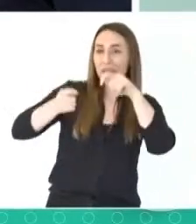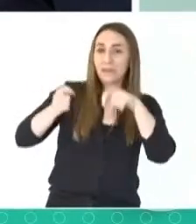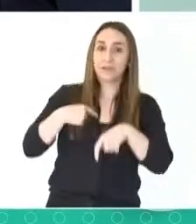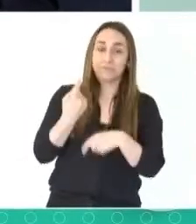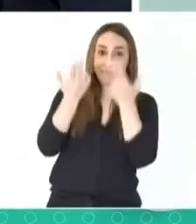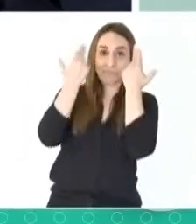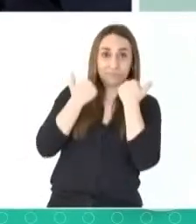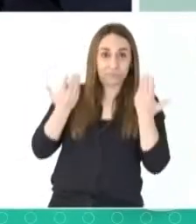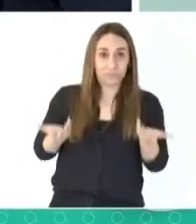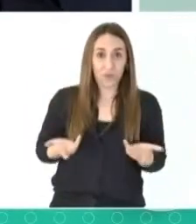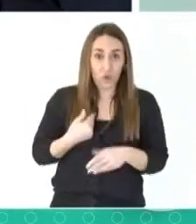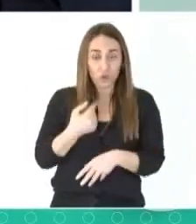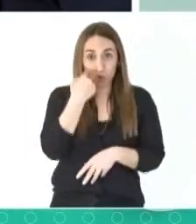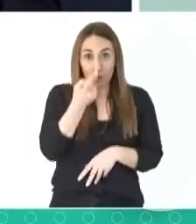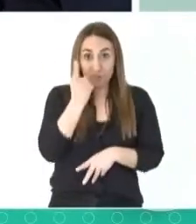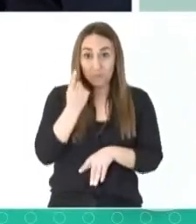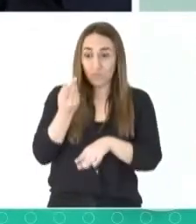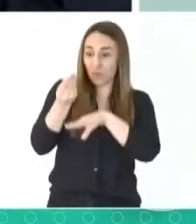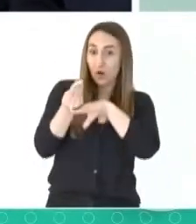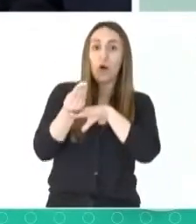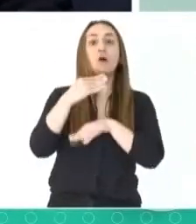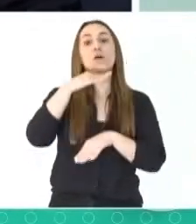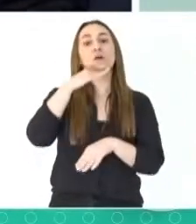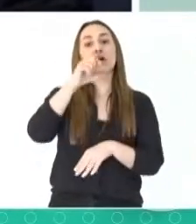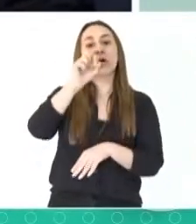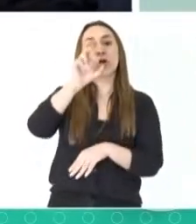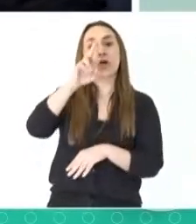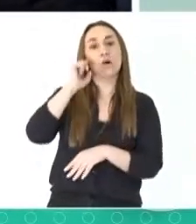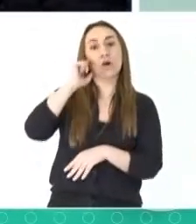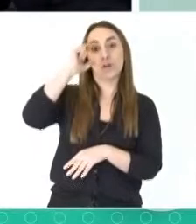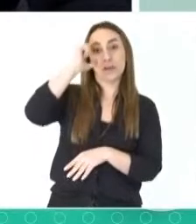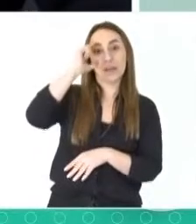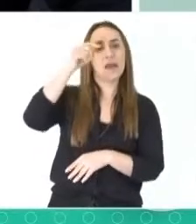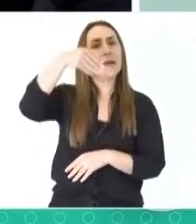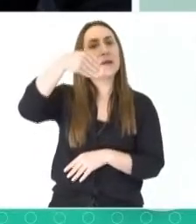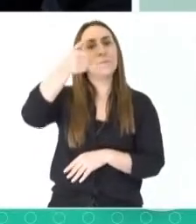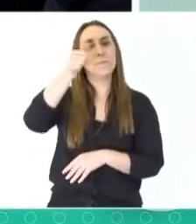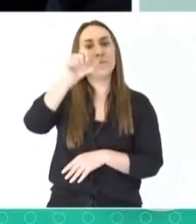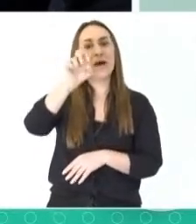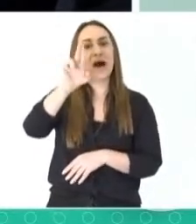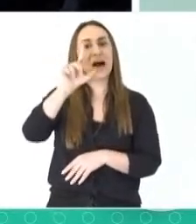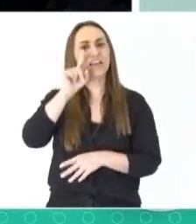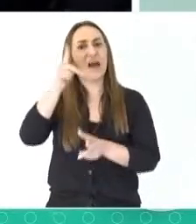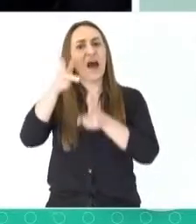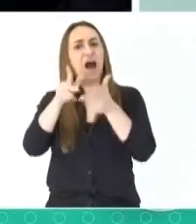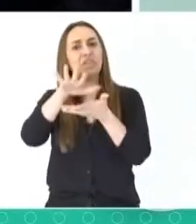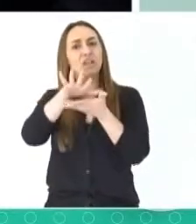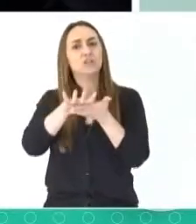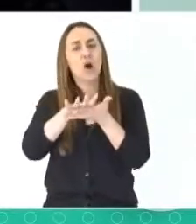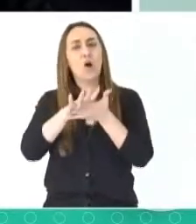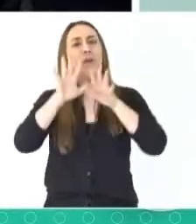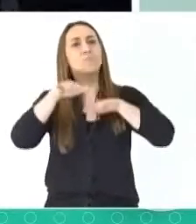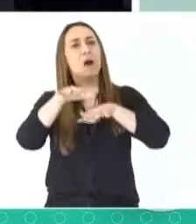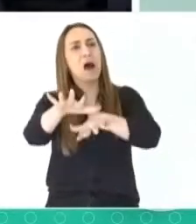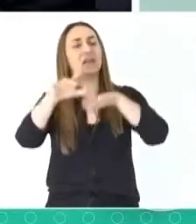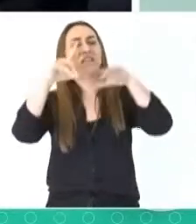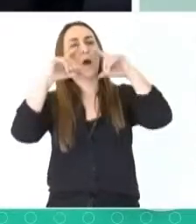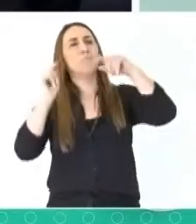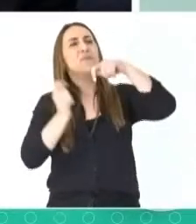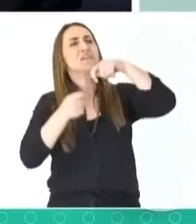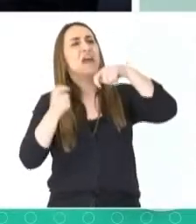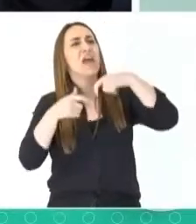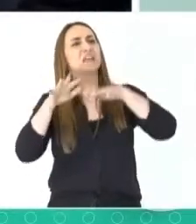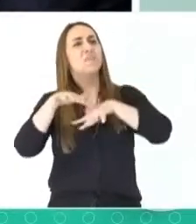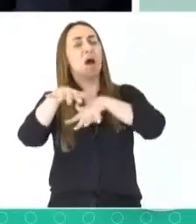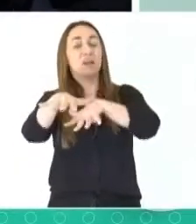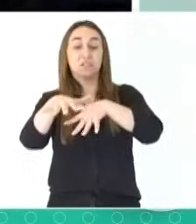candidato de jefe de gobierno Jorge macri hablando de los piquetes y después de 16 años en el gobierno llama la atención como si